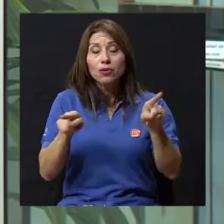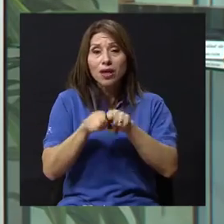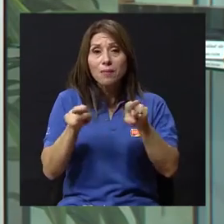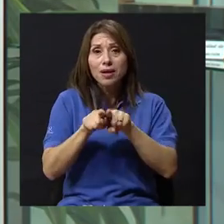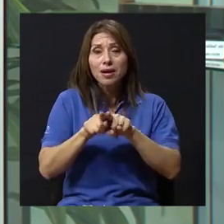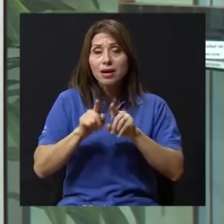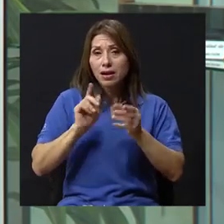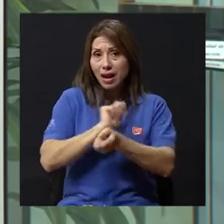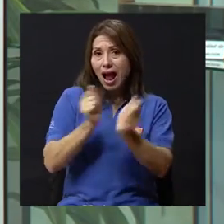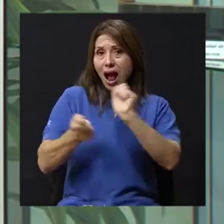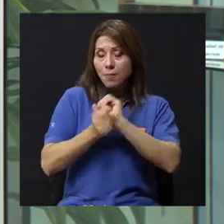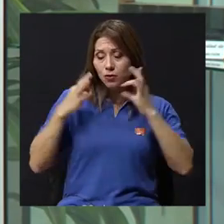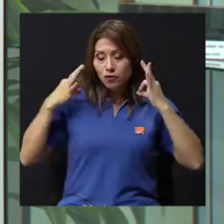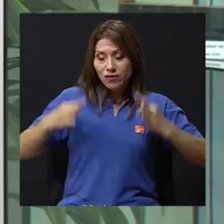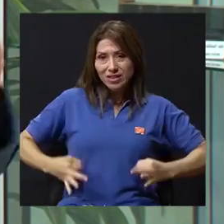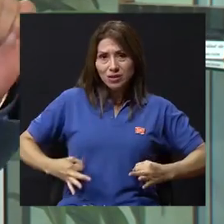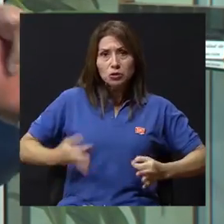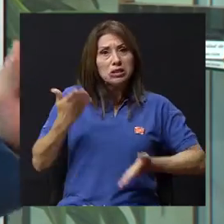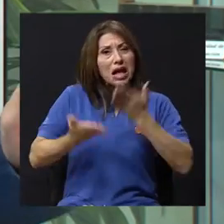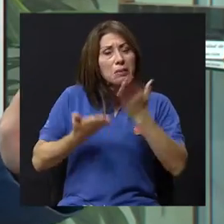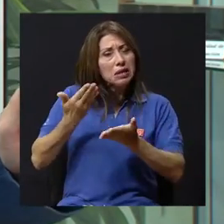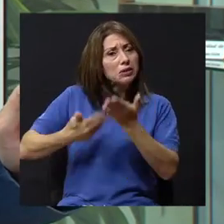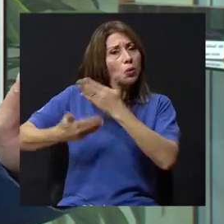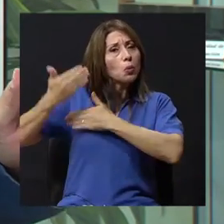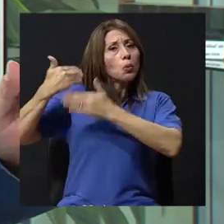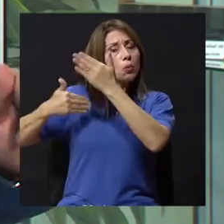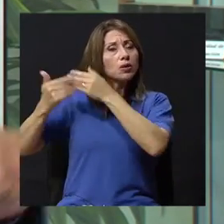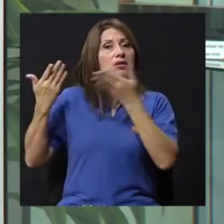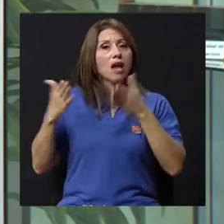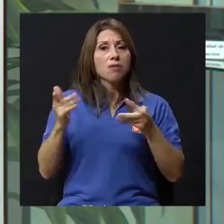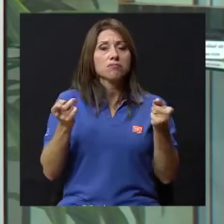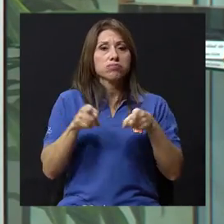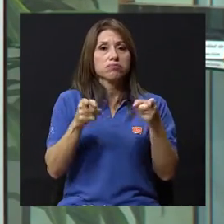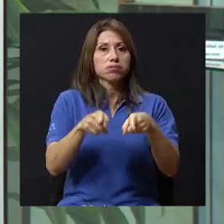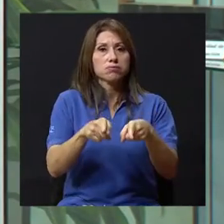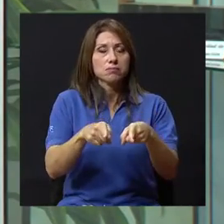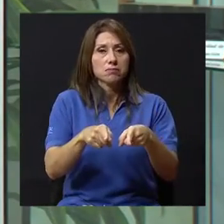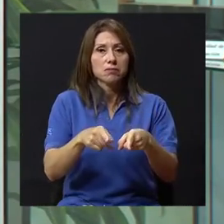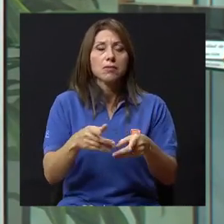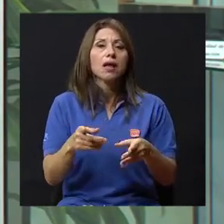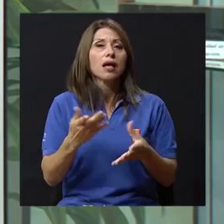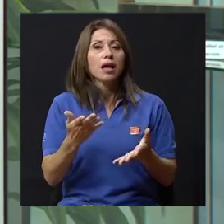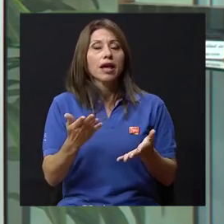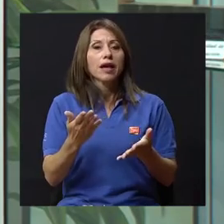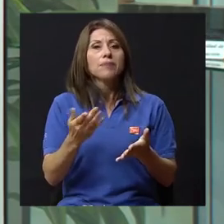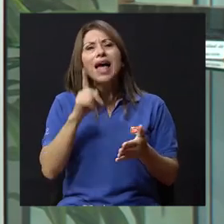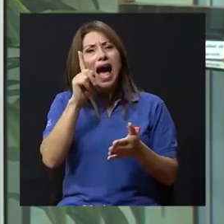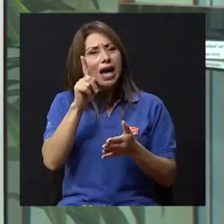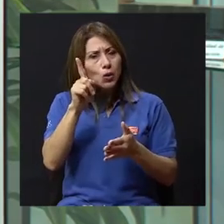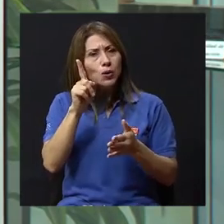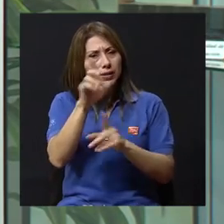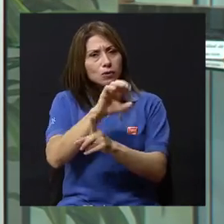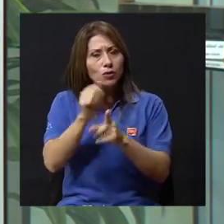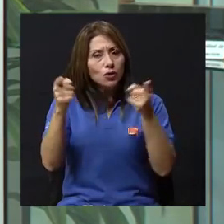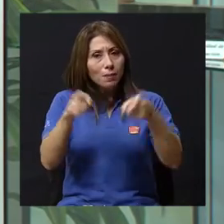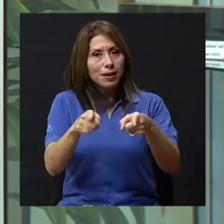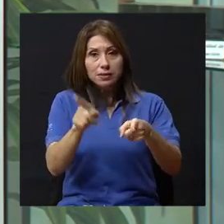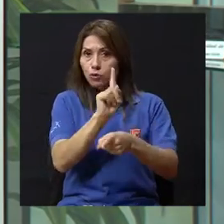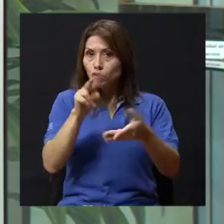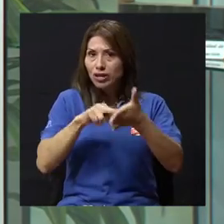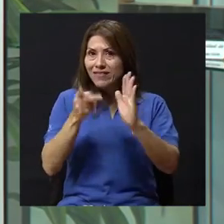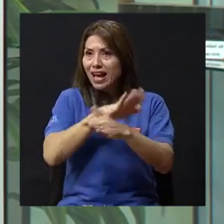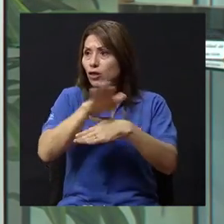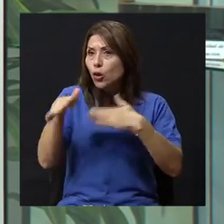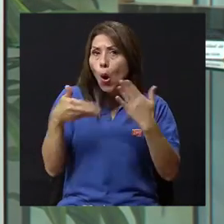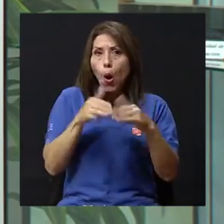cambios físicos que tal vez se vienen dando desde antes. Hay una tendencia, y no es que todo el mundo pasa por ahí, a